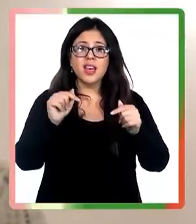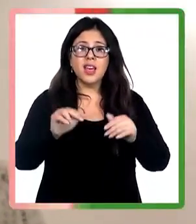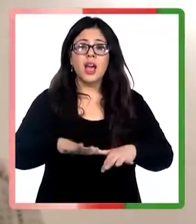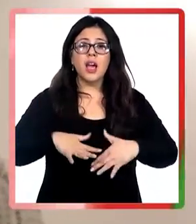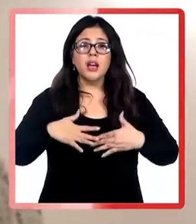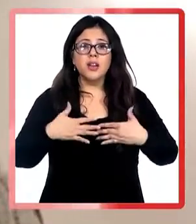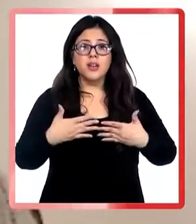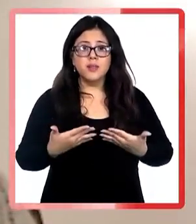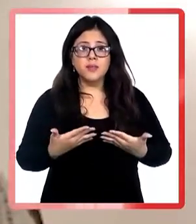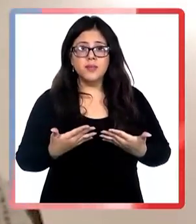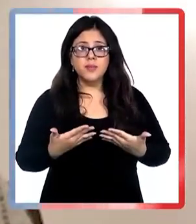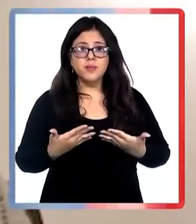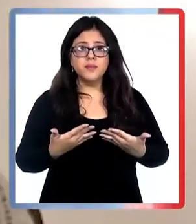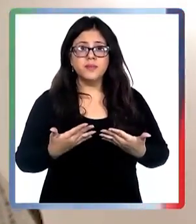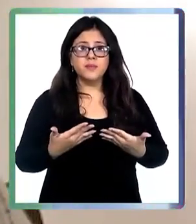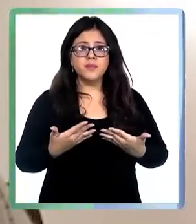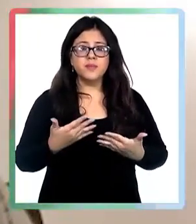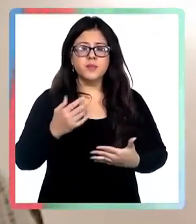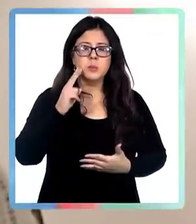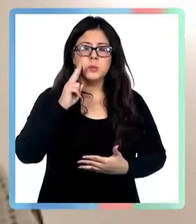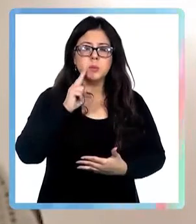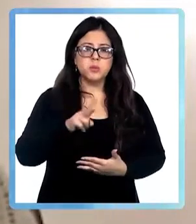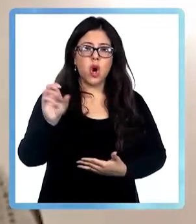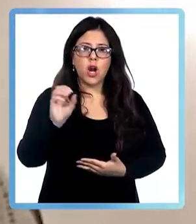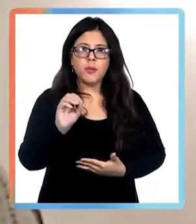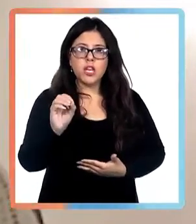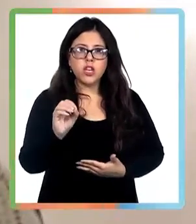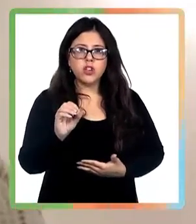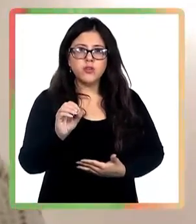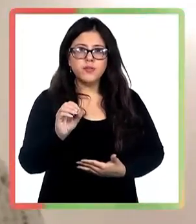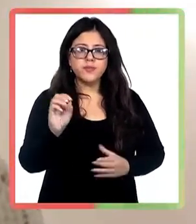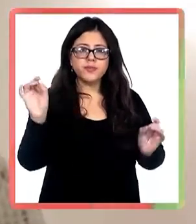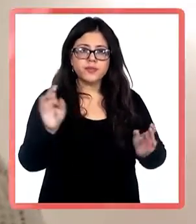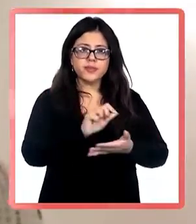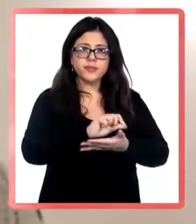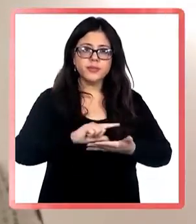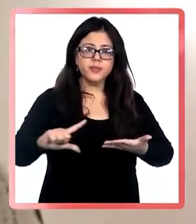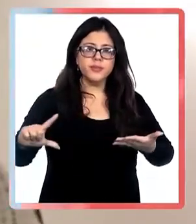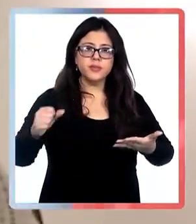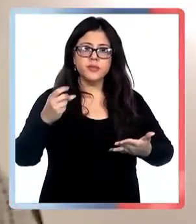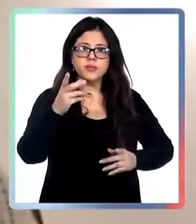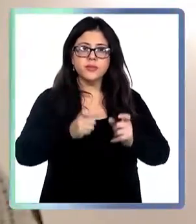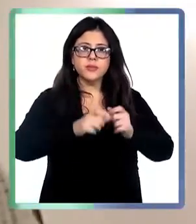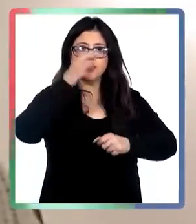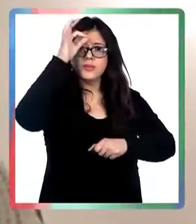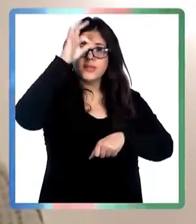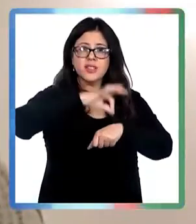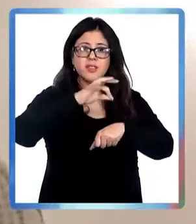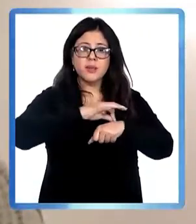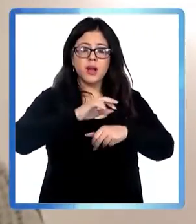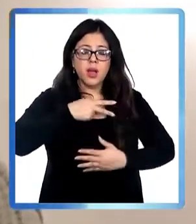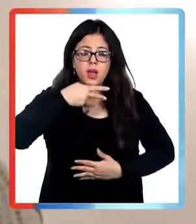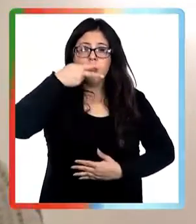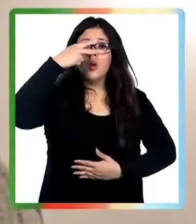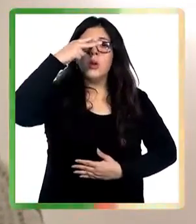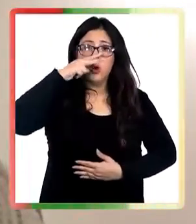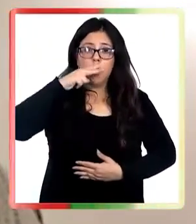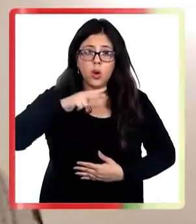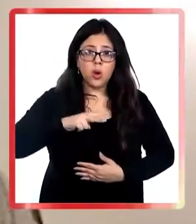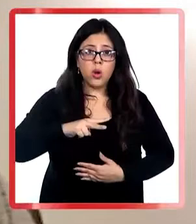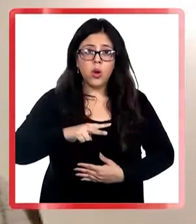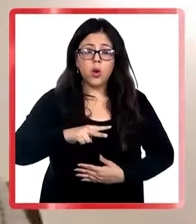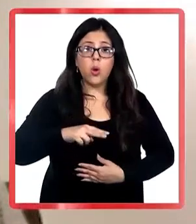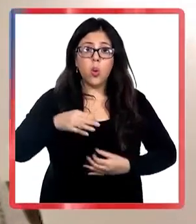esta sensación o esta percepción que tenemos de que aumentan los casos de infecciones